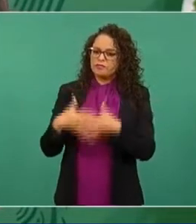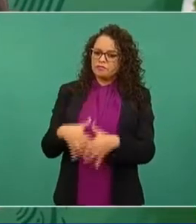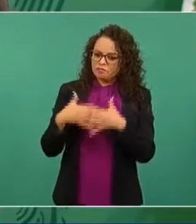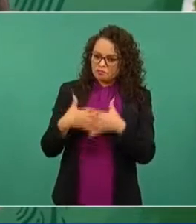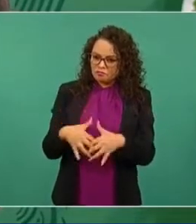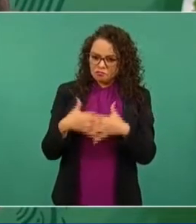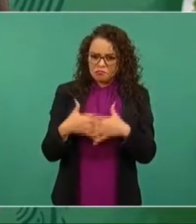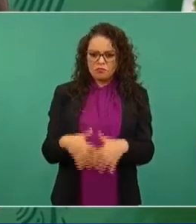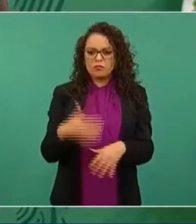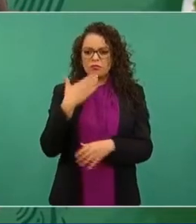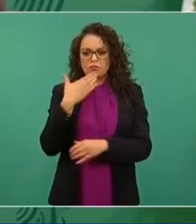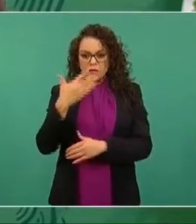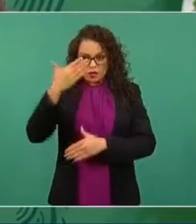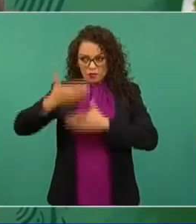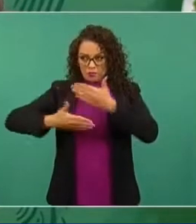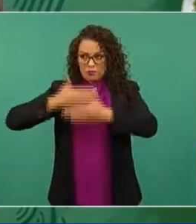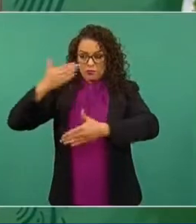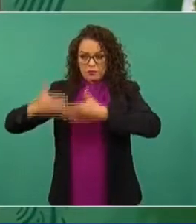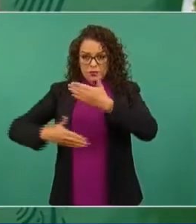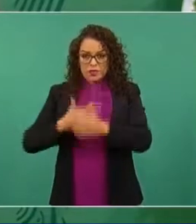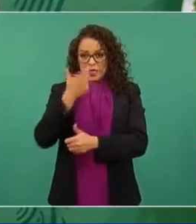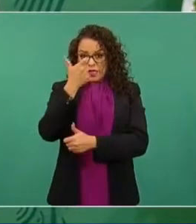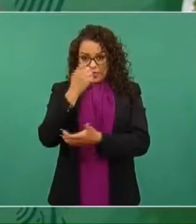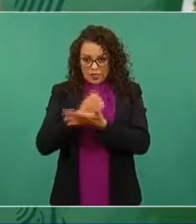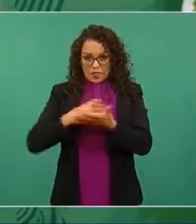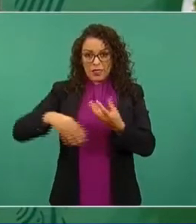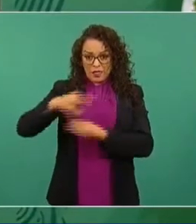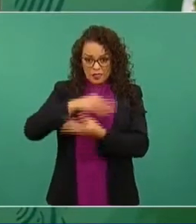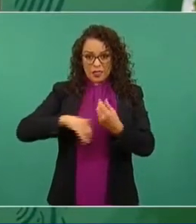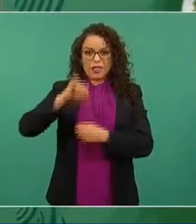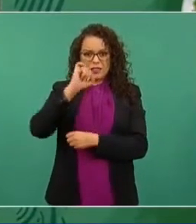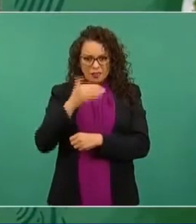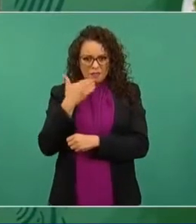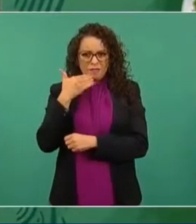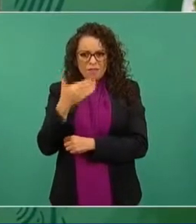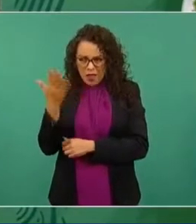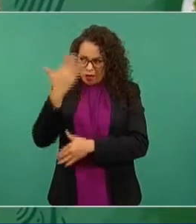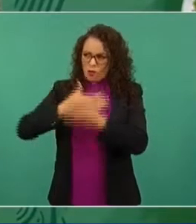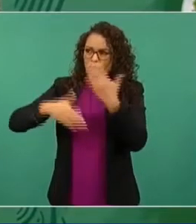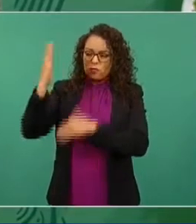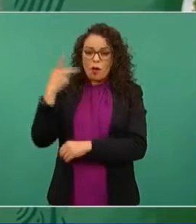y hay crecimiento económico, pero no ha habido bienestar.